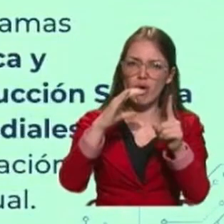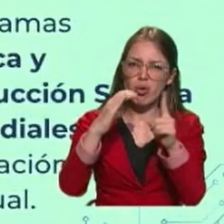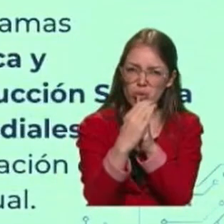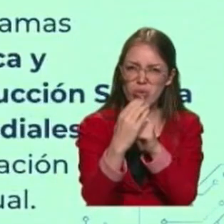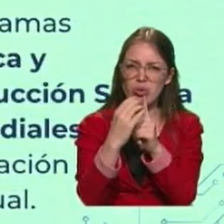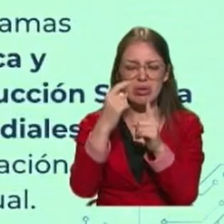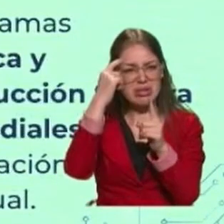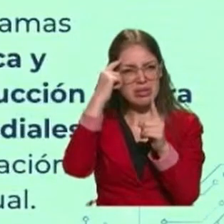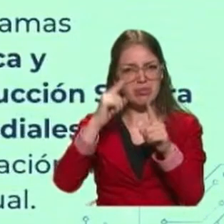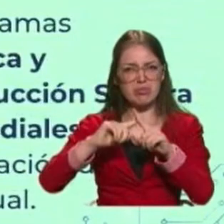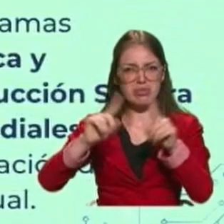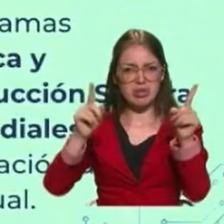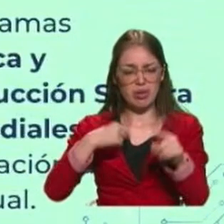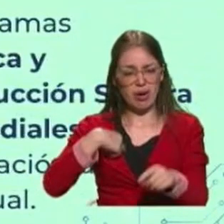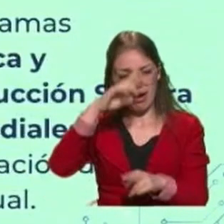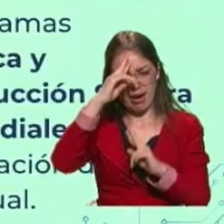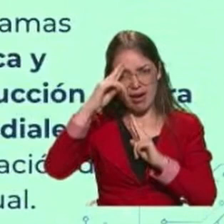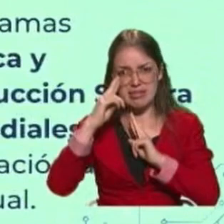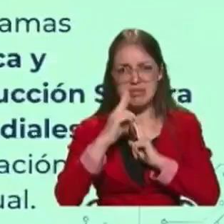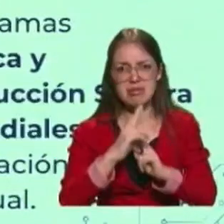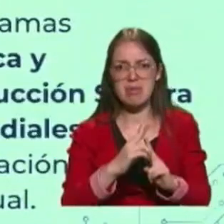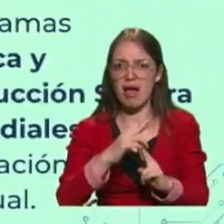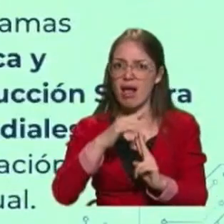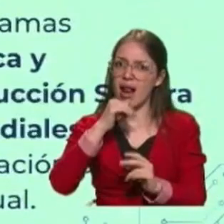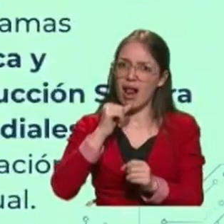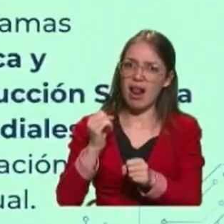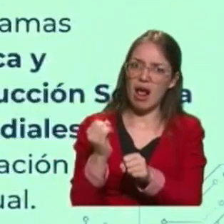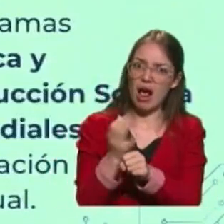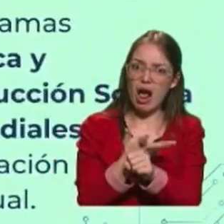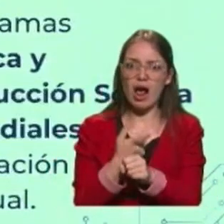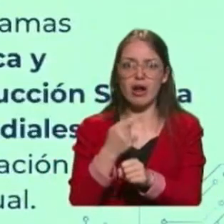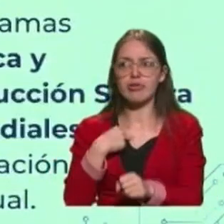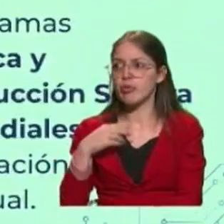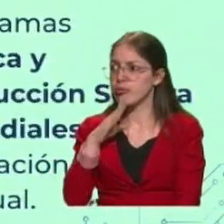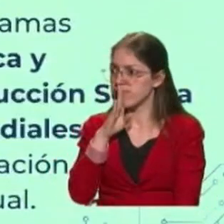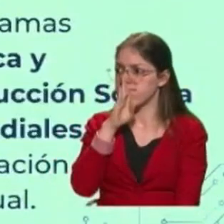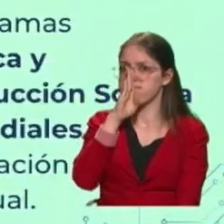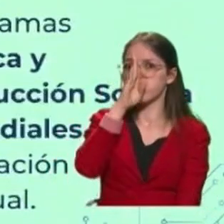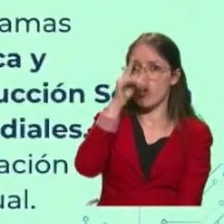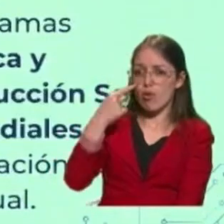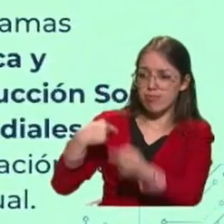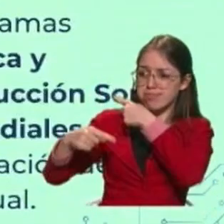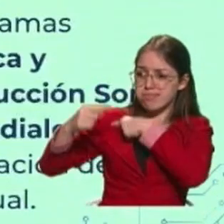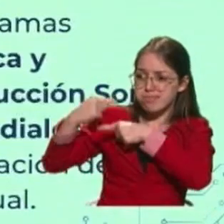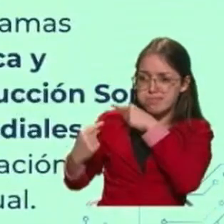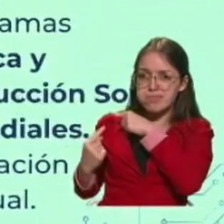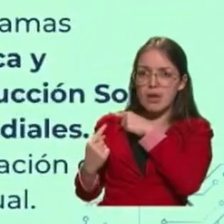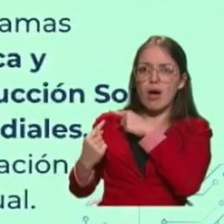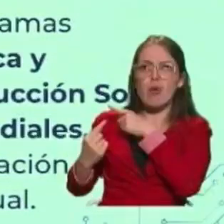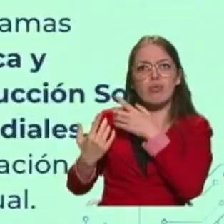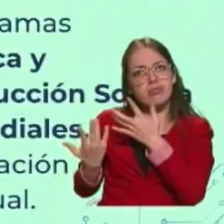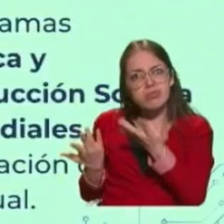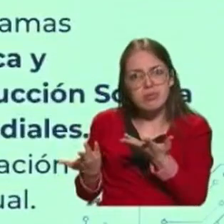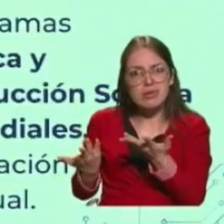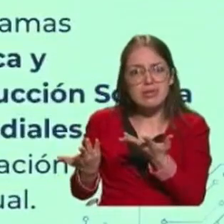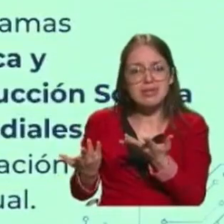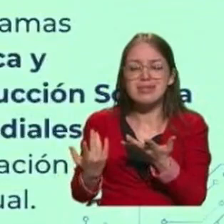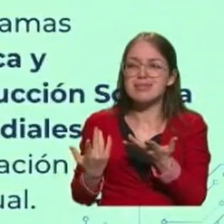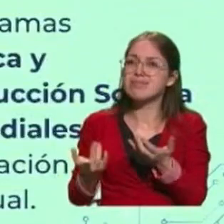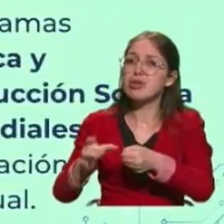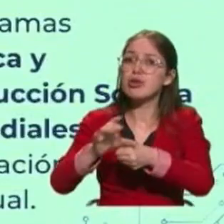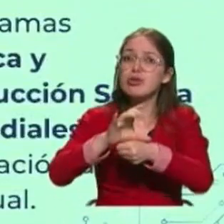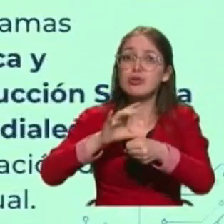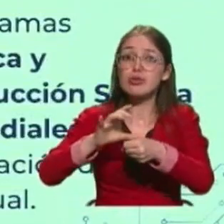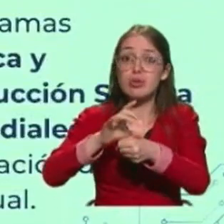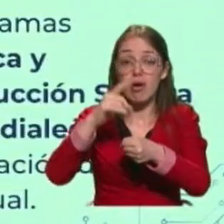al ser humano al respecto a la al arte además ya la tradición en las raíces de un municipio ciudad inteligente no